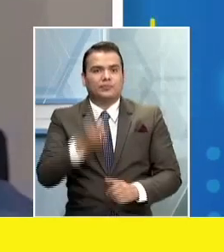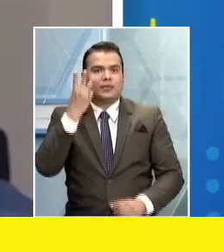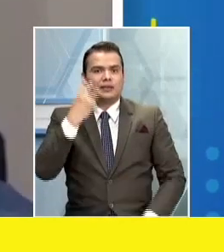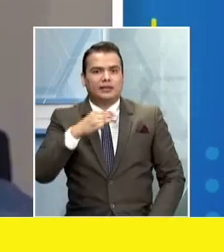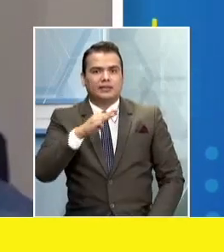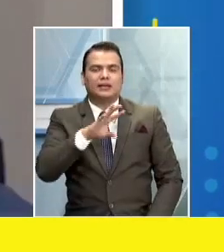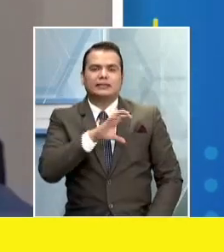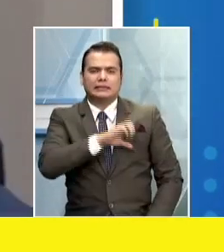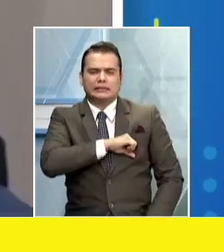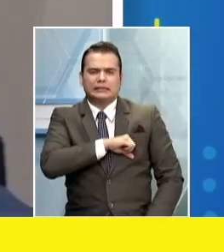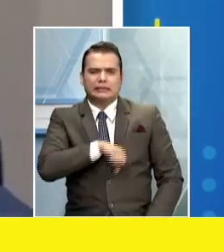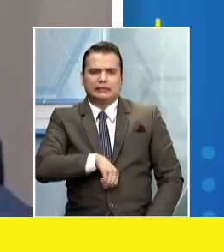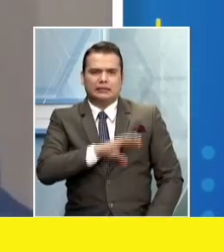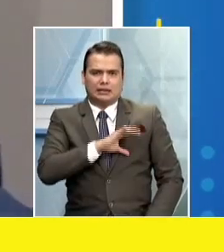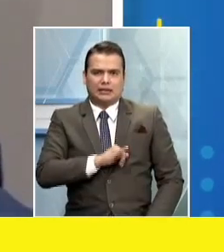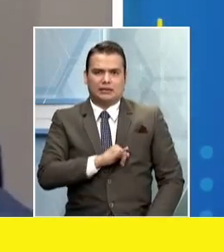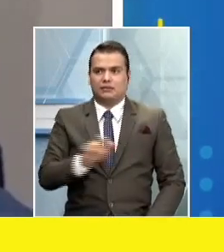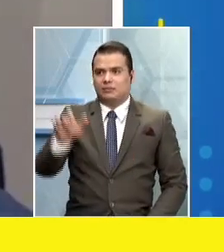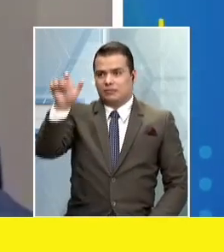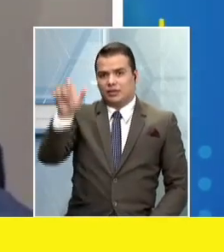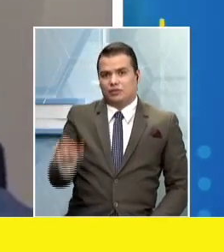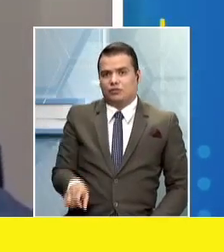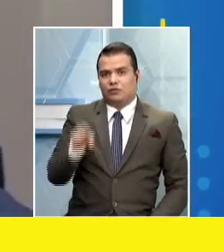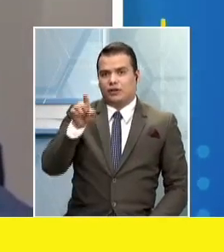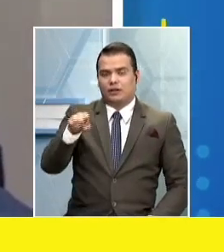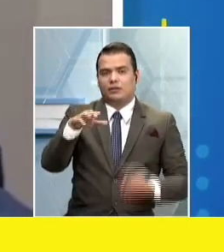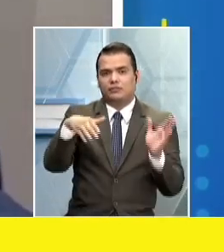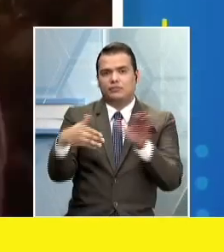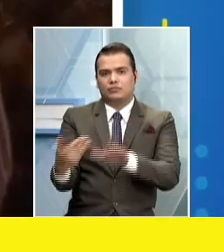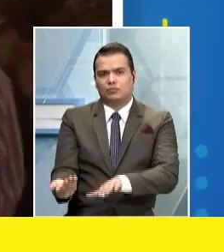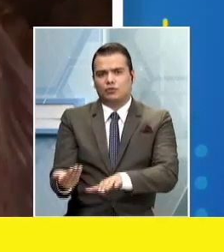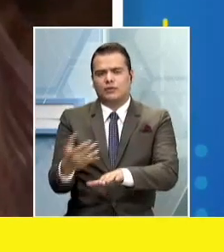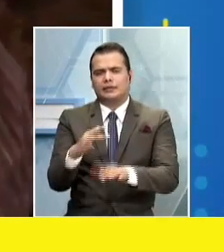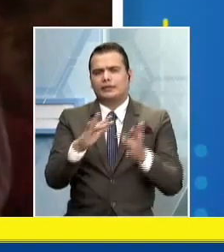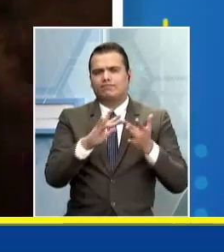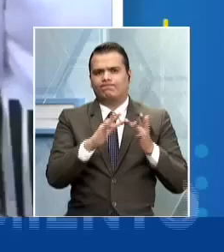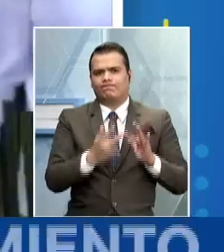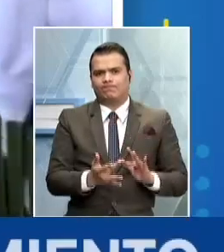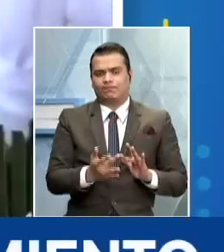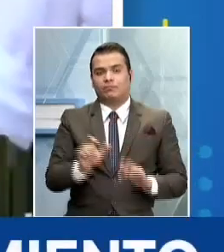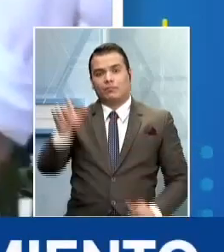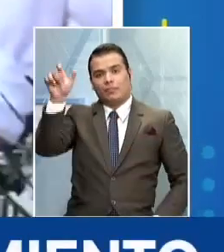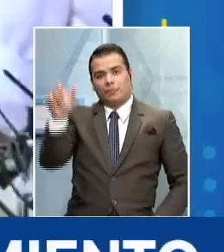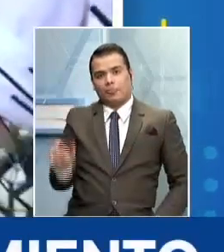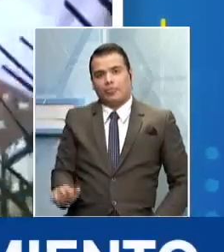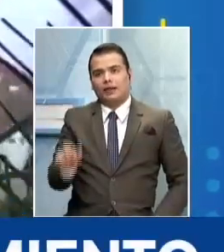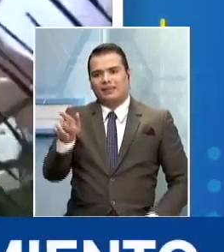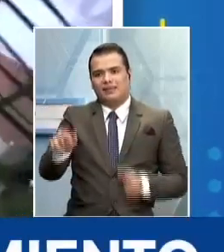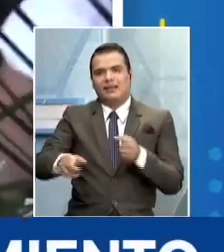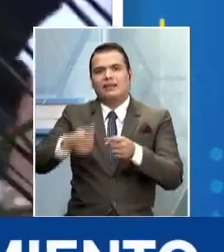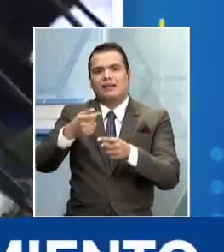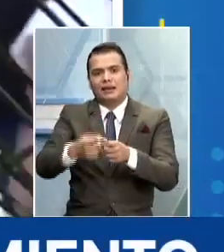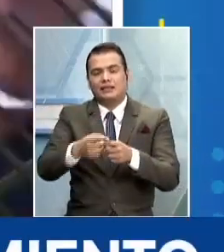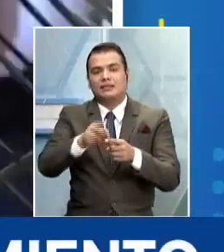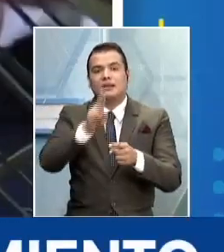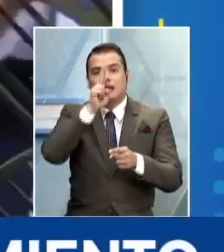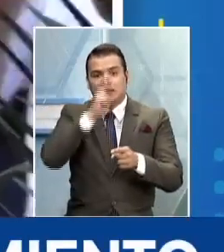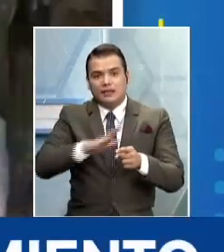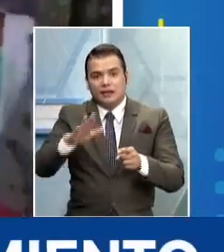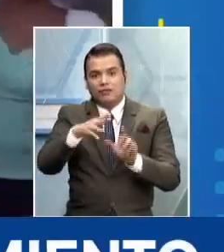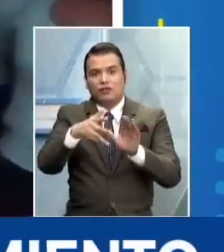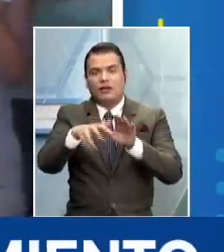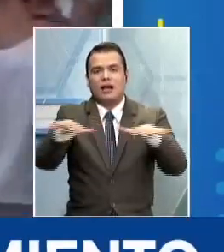qué tristeza la partida temprana de Carlos Holmes Trujillo! Holmes Trujillo hizo parte de la Asamblea Nacional Constituyente